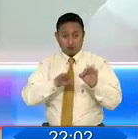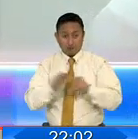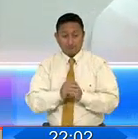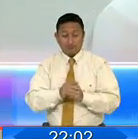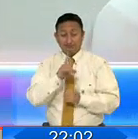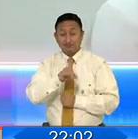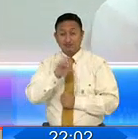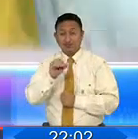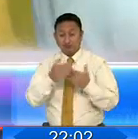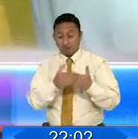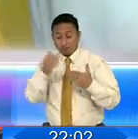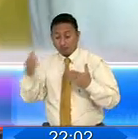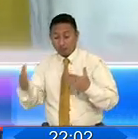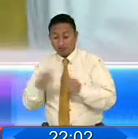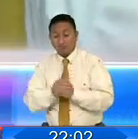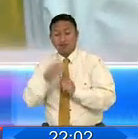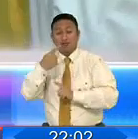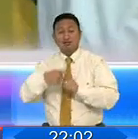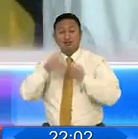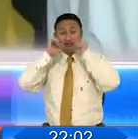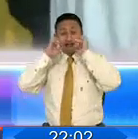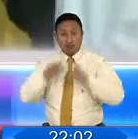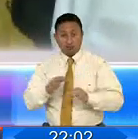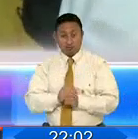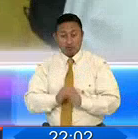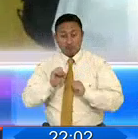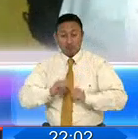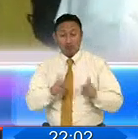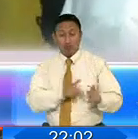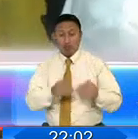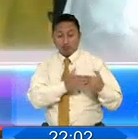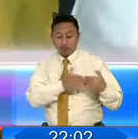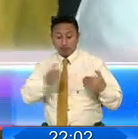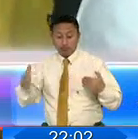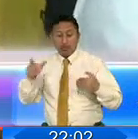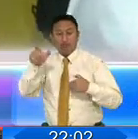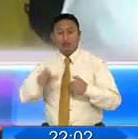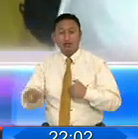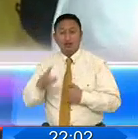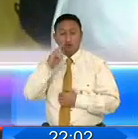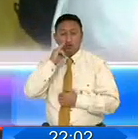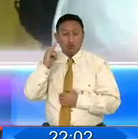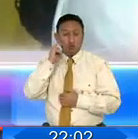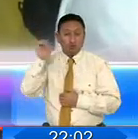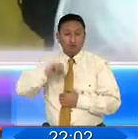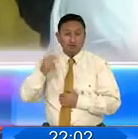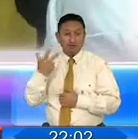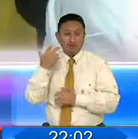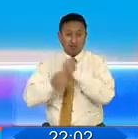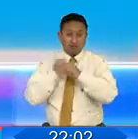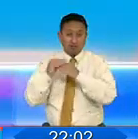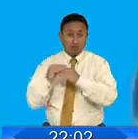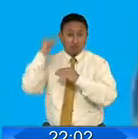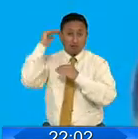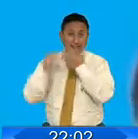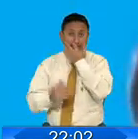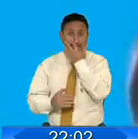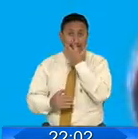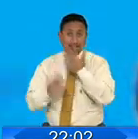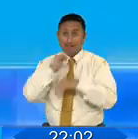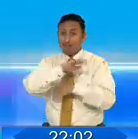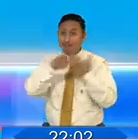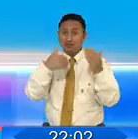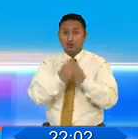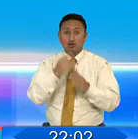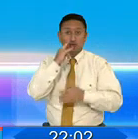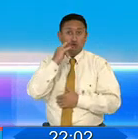100 días, es decir, a partir del mes de septiembre, el plan se extenderá hacia la población pediátrica mayor de 3 años. Todos los niños que